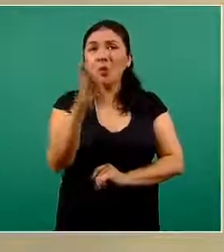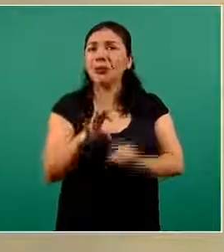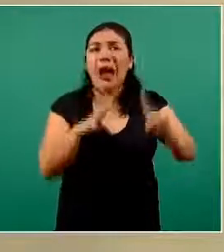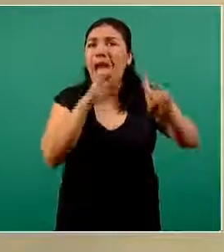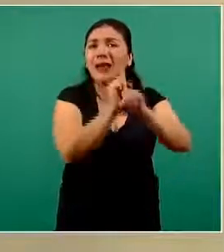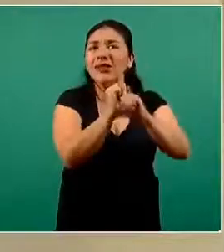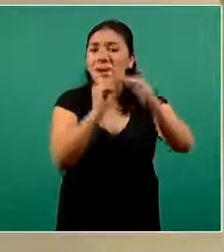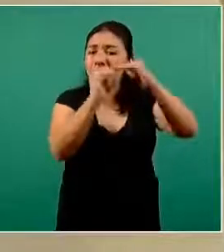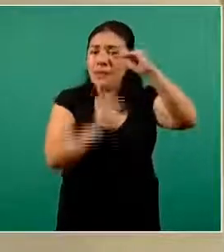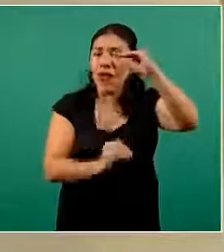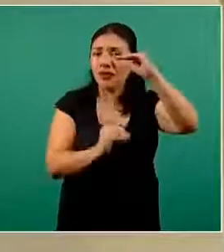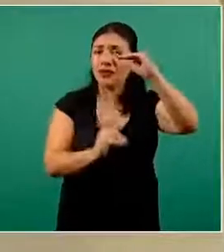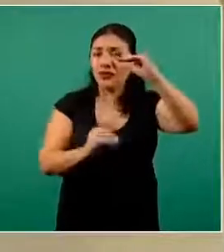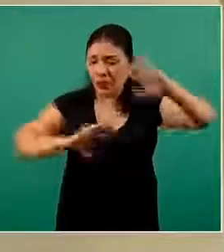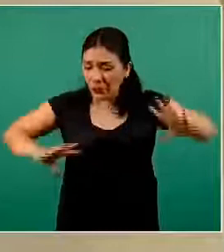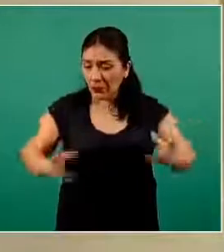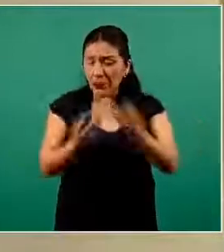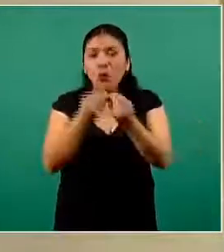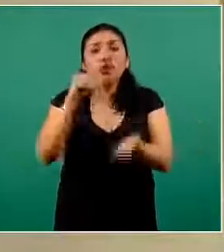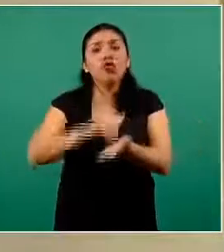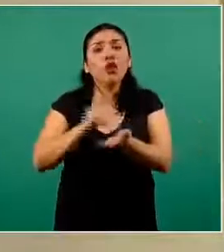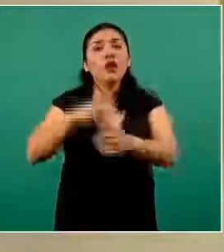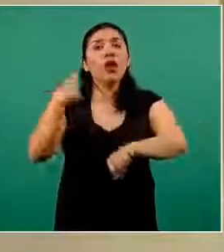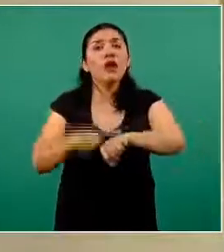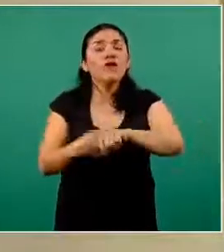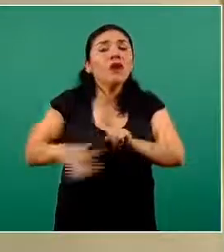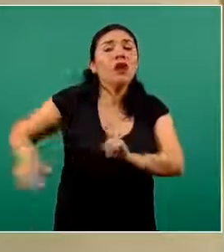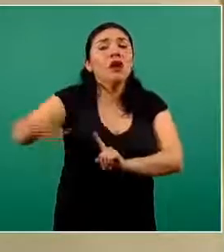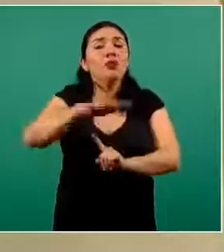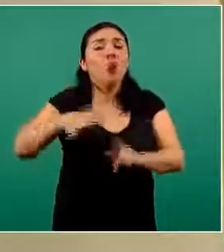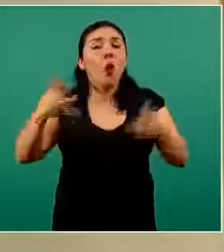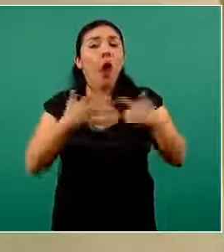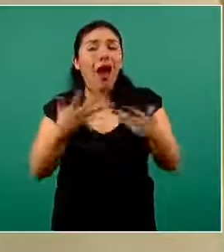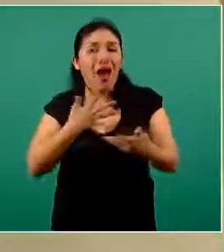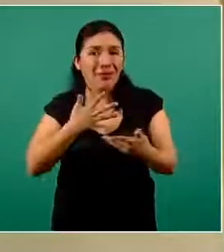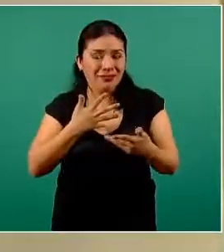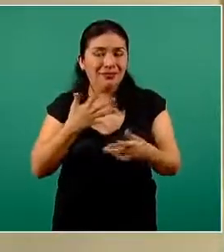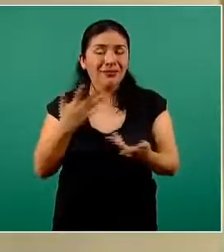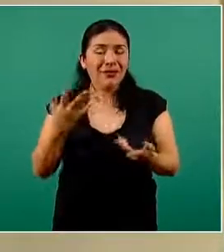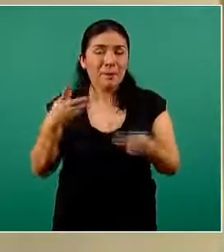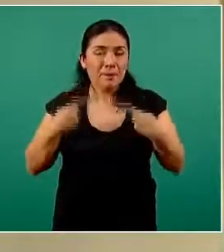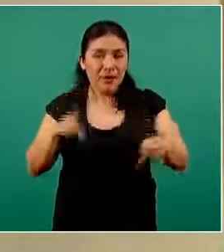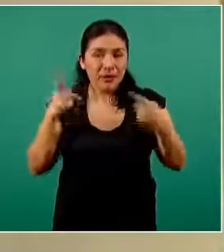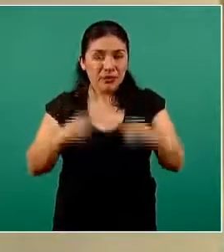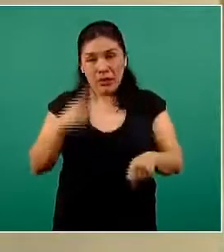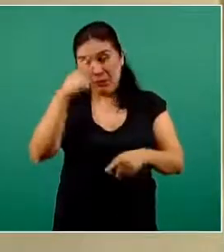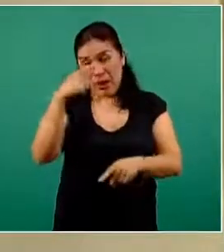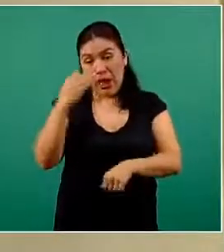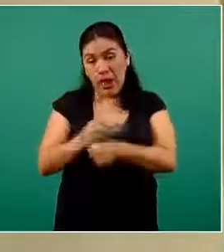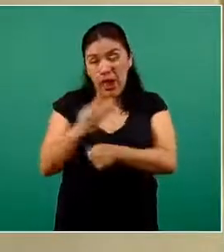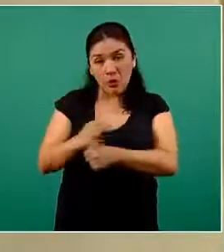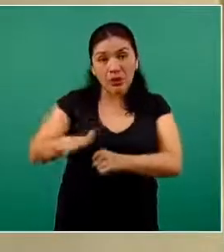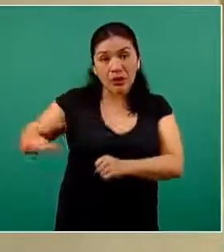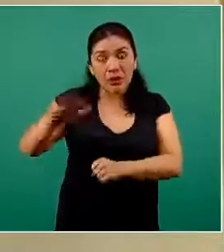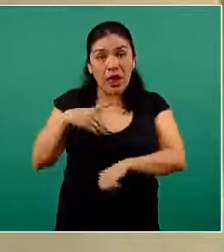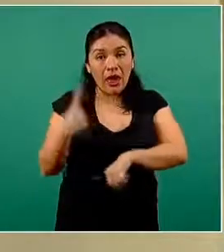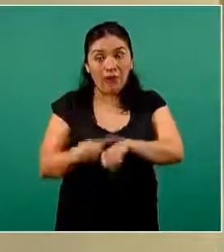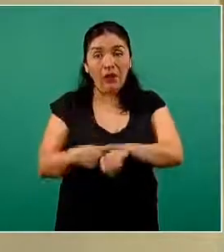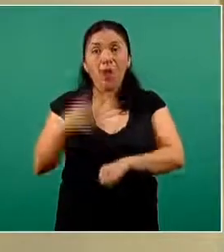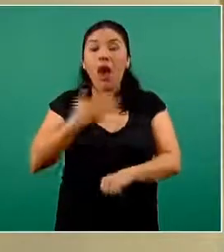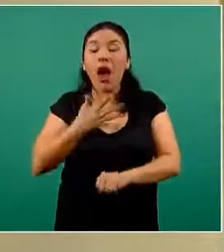1% del total de nuestra epidemia es lo que representa la epidemia activa. Estos son